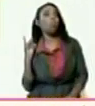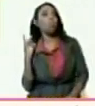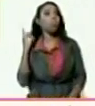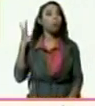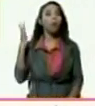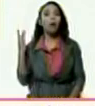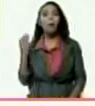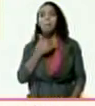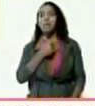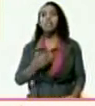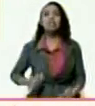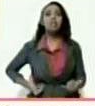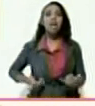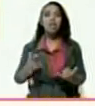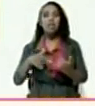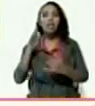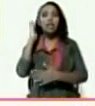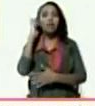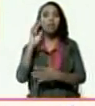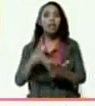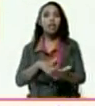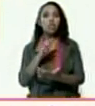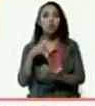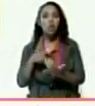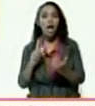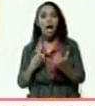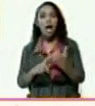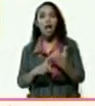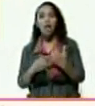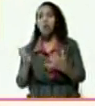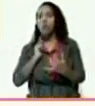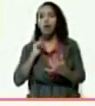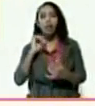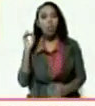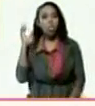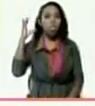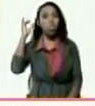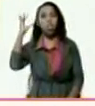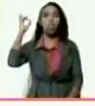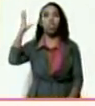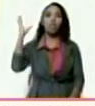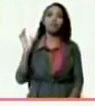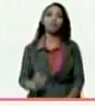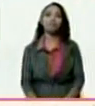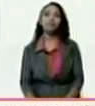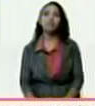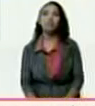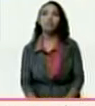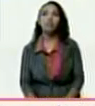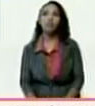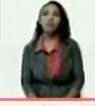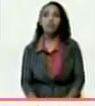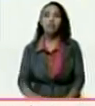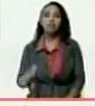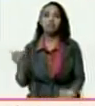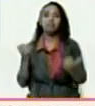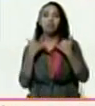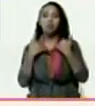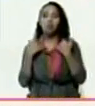autoproclaman de presidente de la Asamblea, de la República, de cualquier cosa, salen de